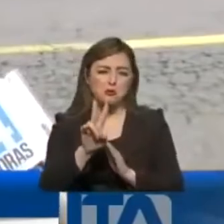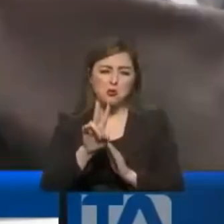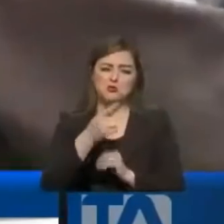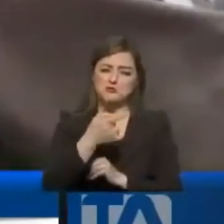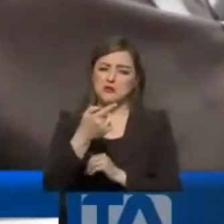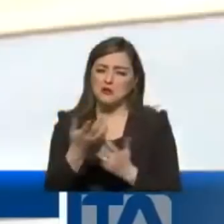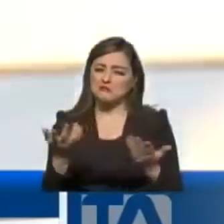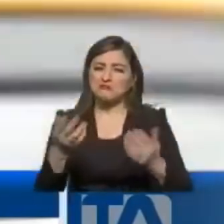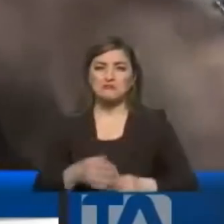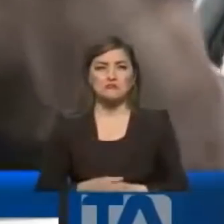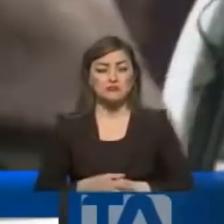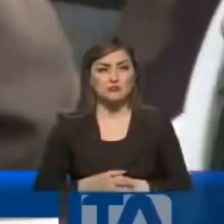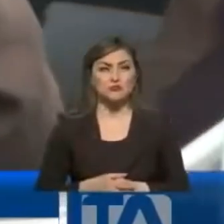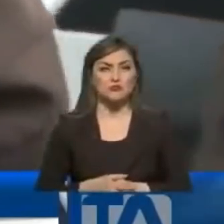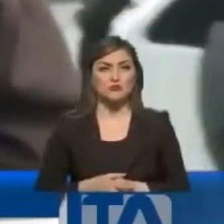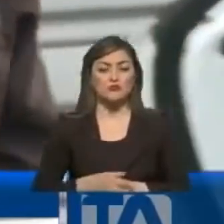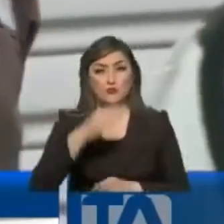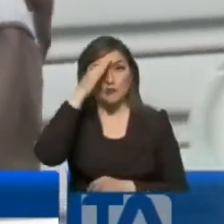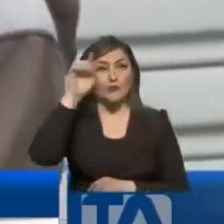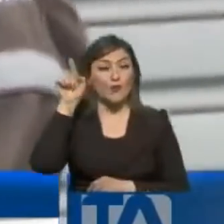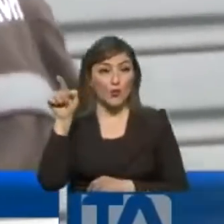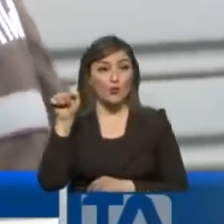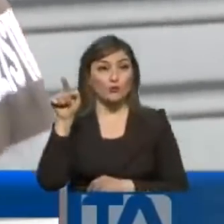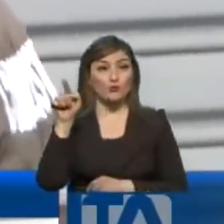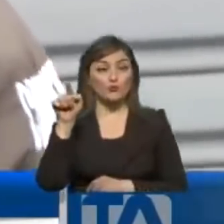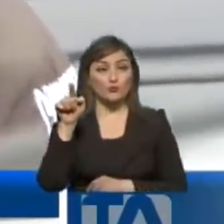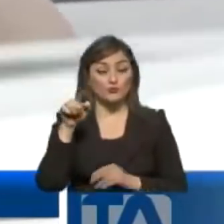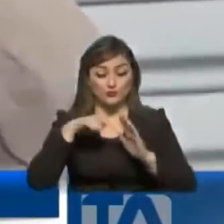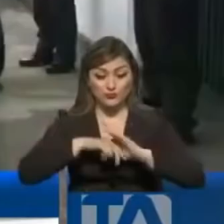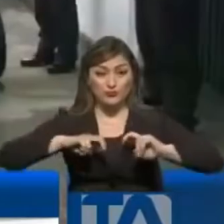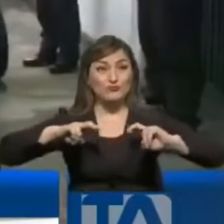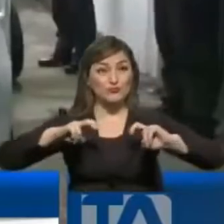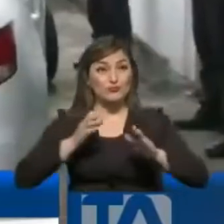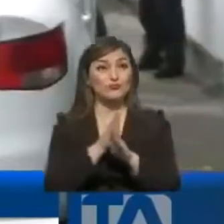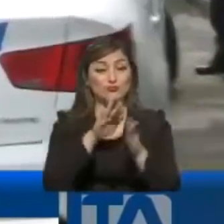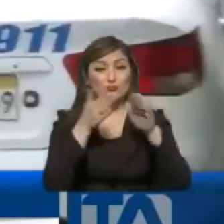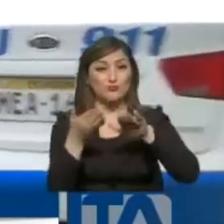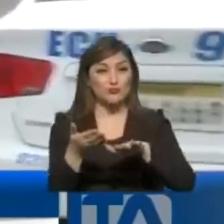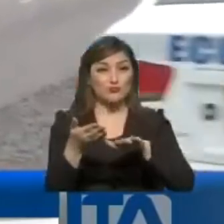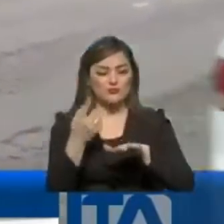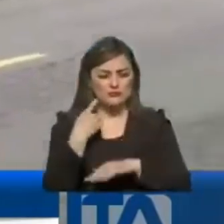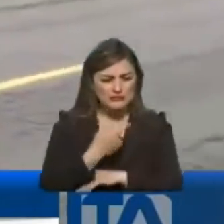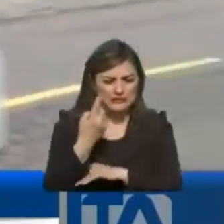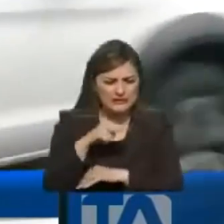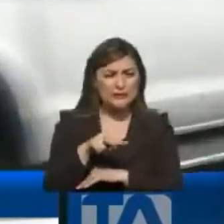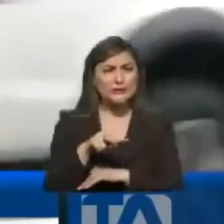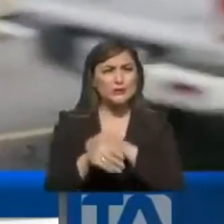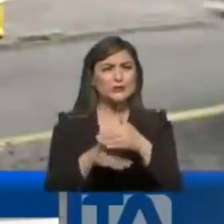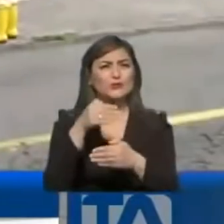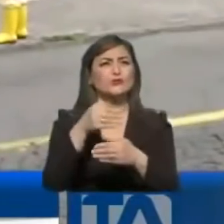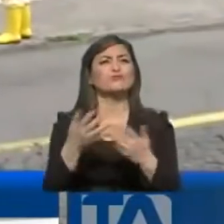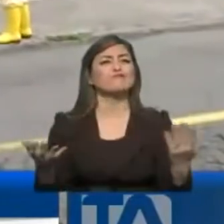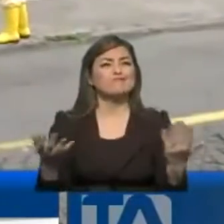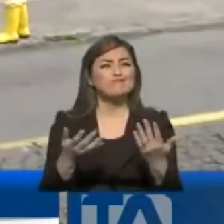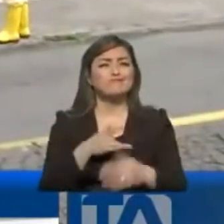casos diarios. Pero el sargento Segundo Quispe, agente de criminalística, dice que los cuadros que encuentran a diario en estos